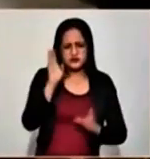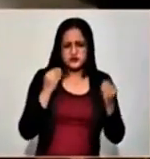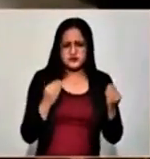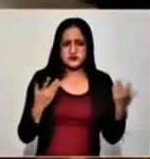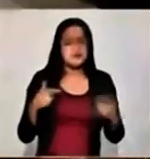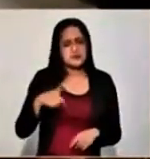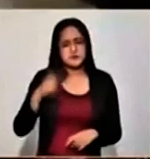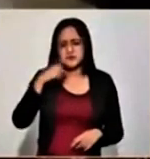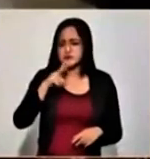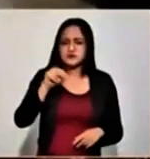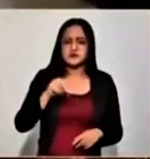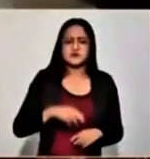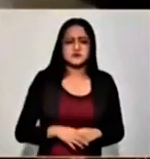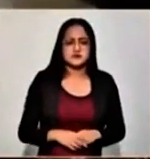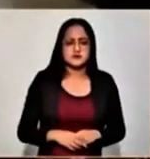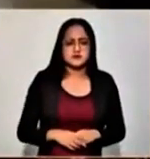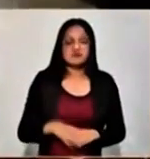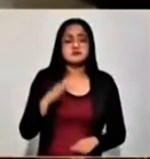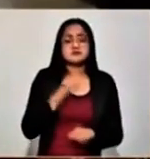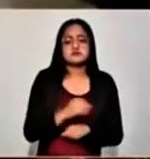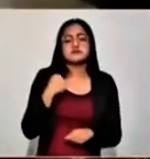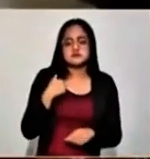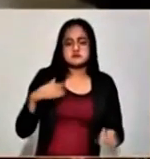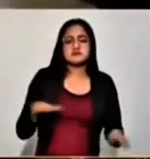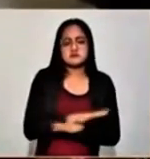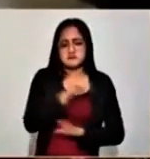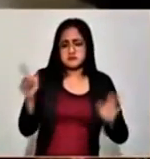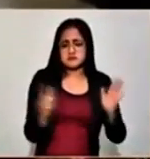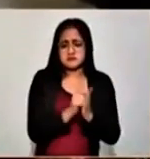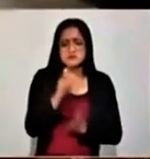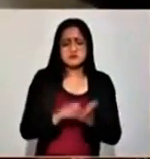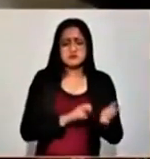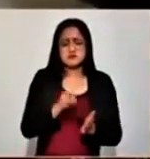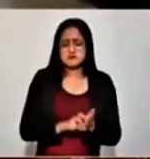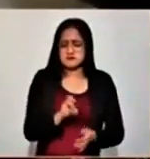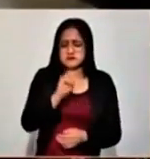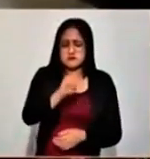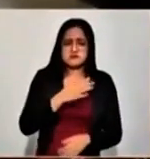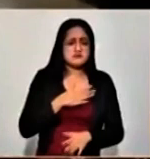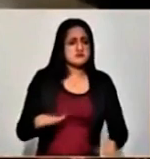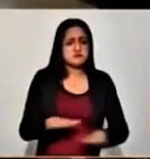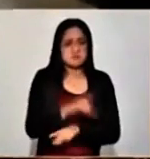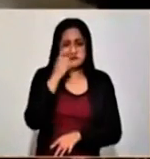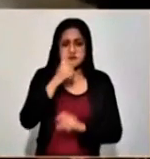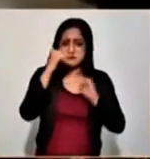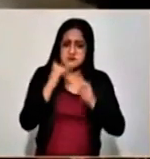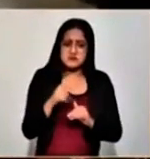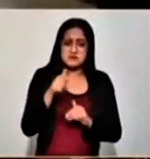No. En Puebla no, ¿eh? Entonces vamos a hacer una reforma a la ley de transporte para regular las tarifas.